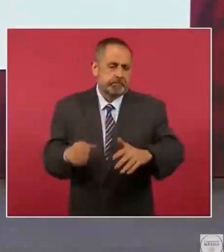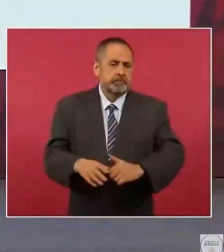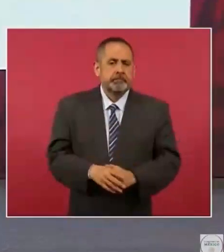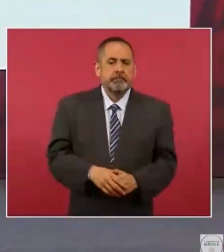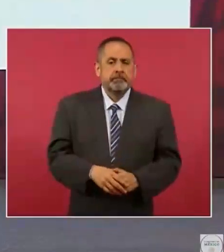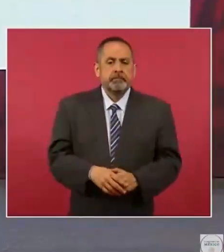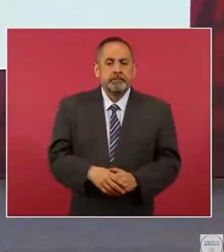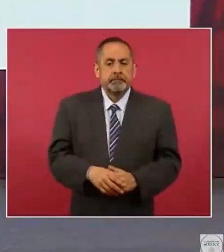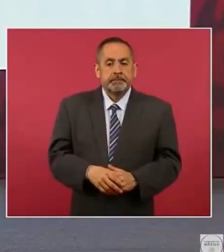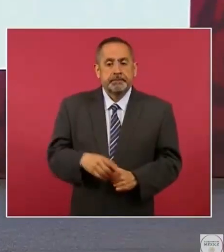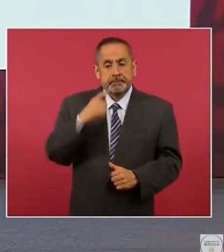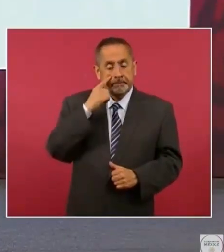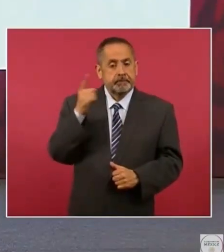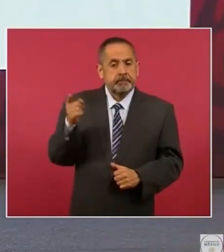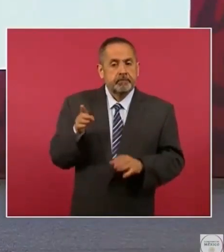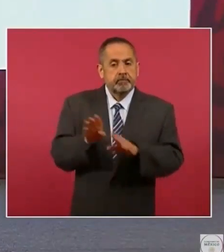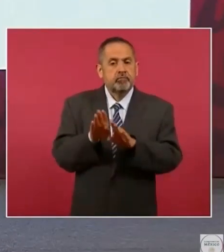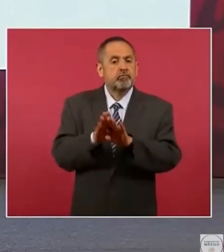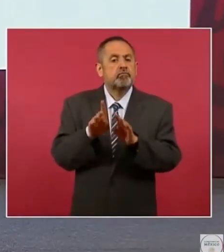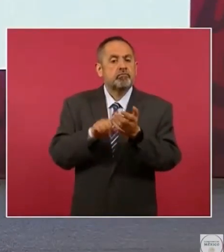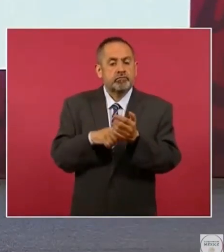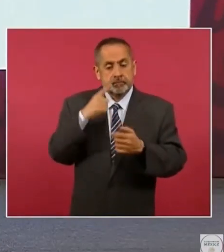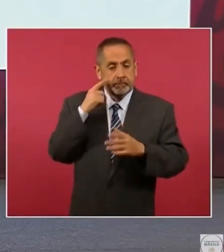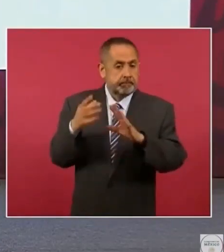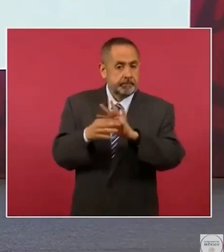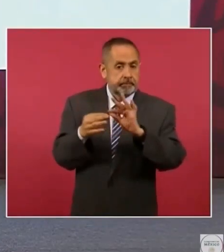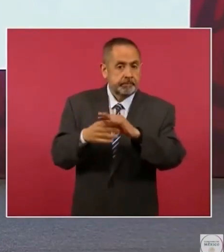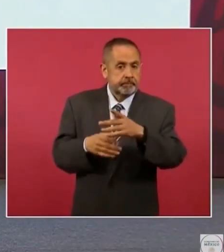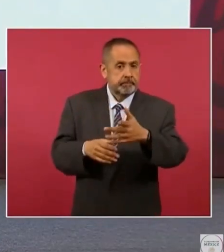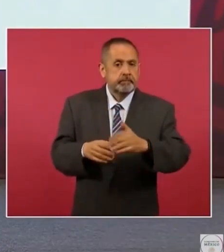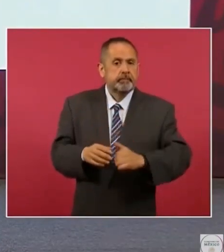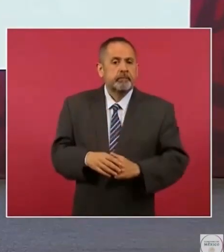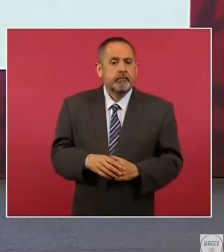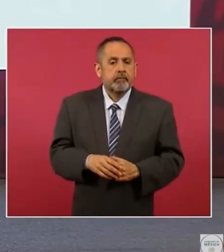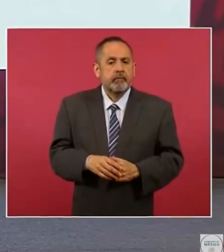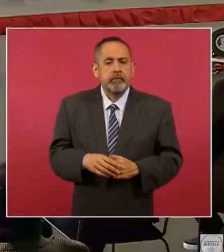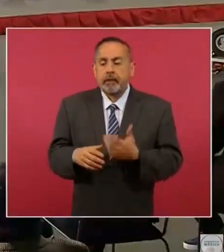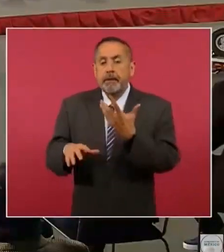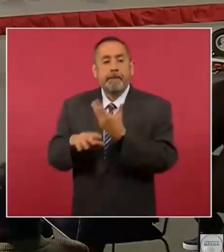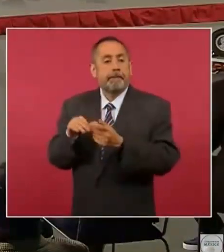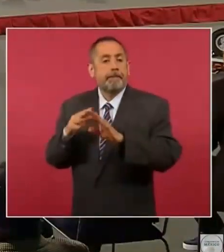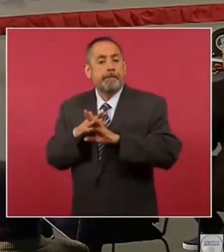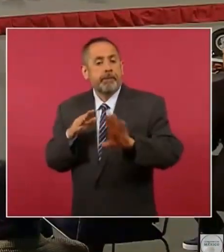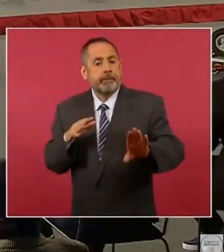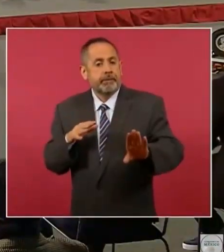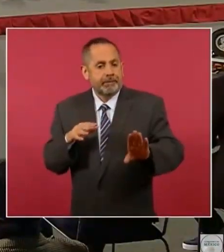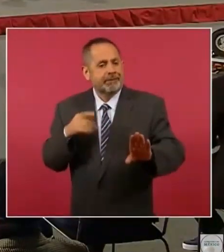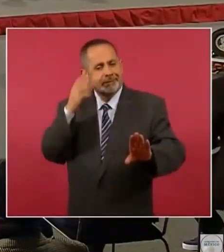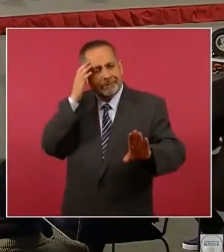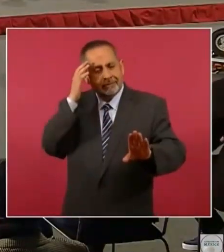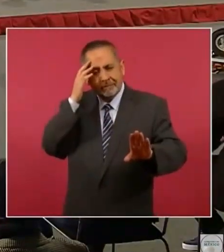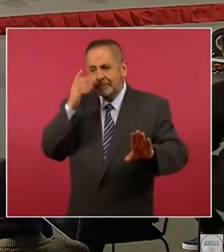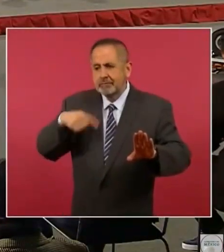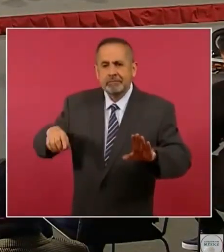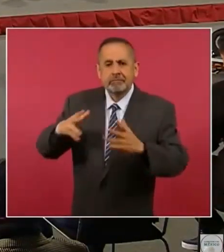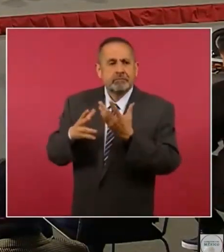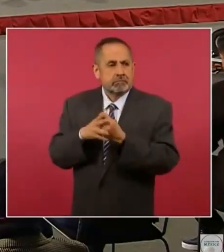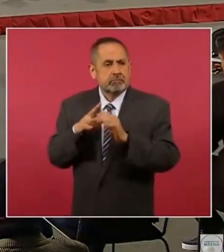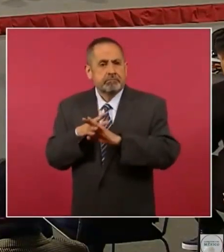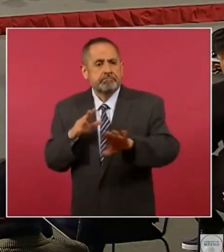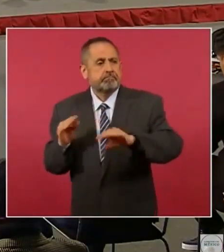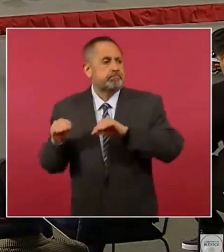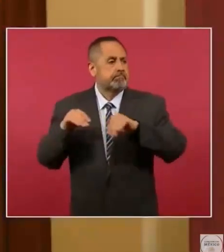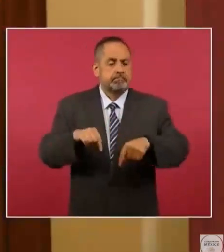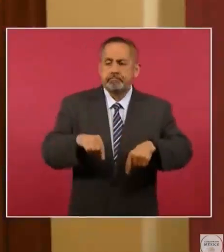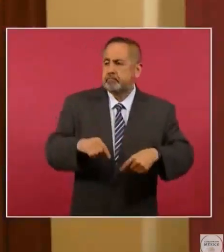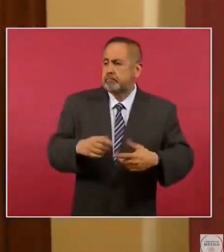Tenemos también un tema que ha salido aquí, presidente, de los migrantes. Los migrantes siempre preguntan cómo pueden tener una